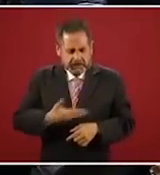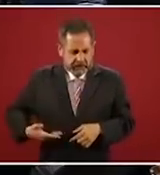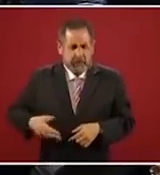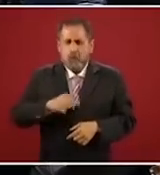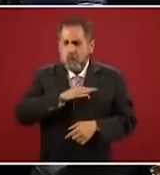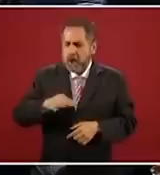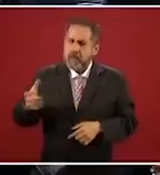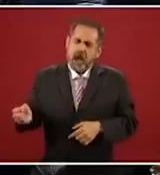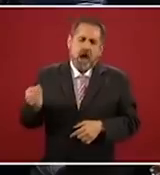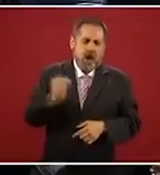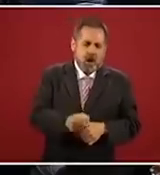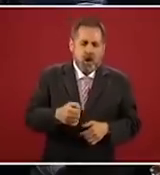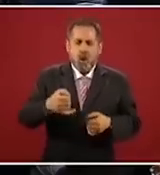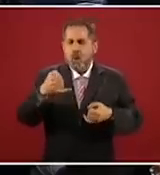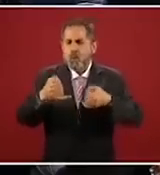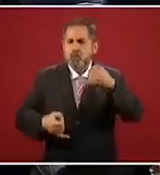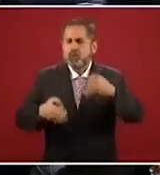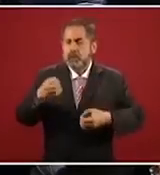senadores